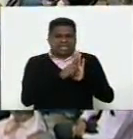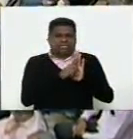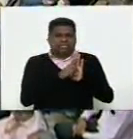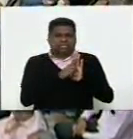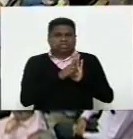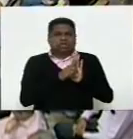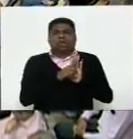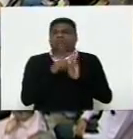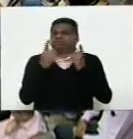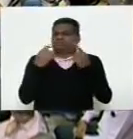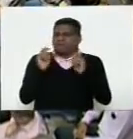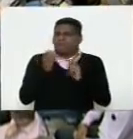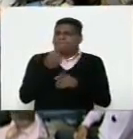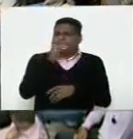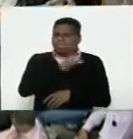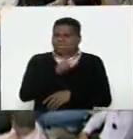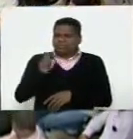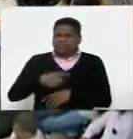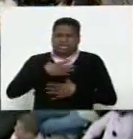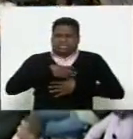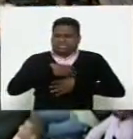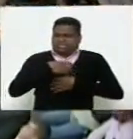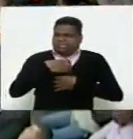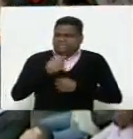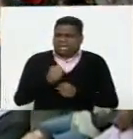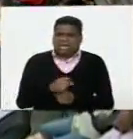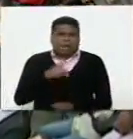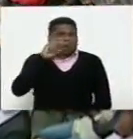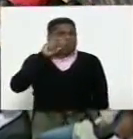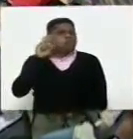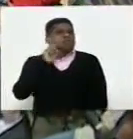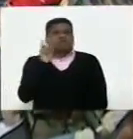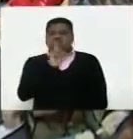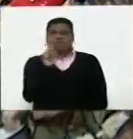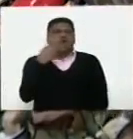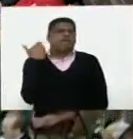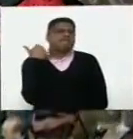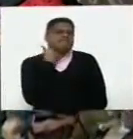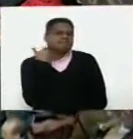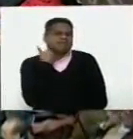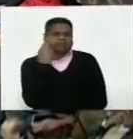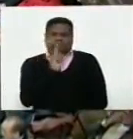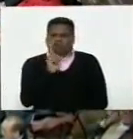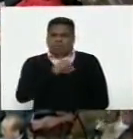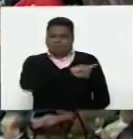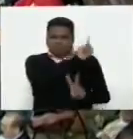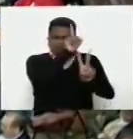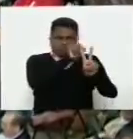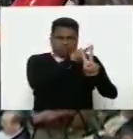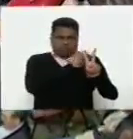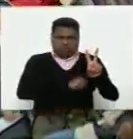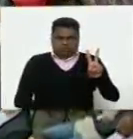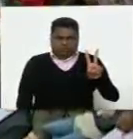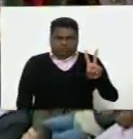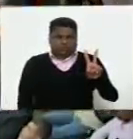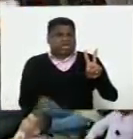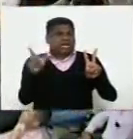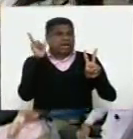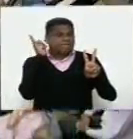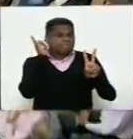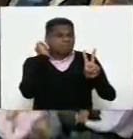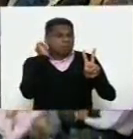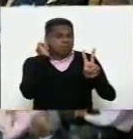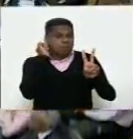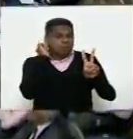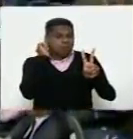personas sanas. La gestación no es una enfermedad. 2. Las mujeres, las